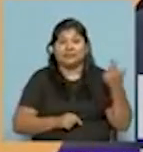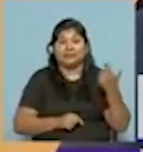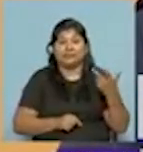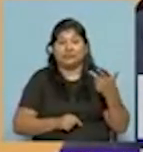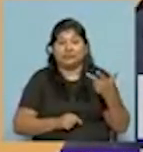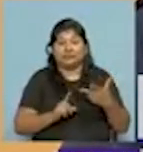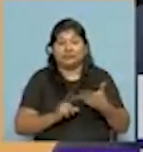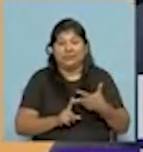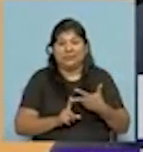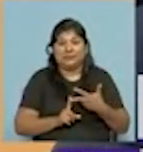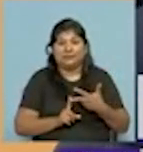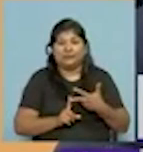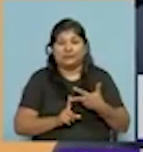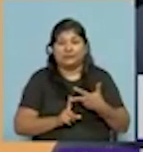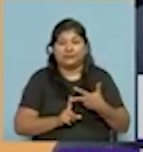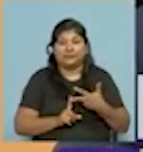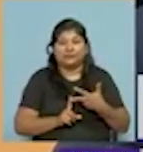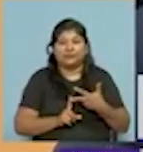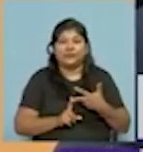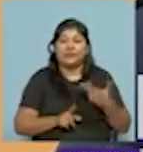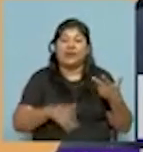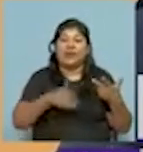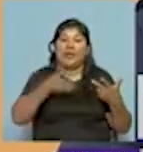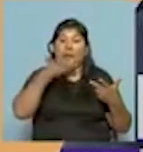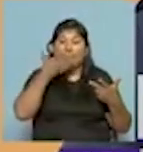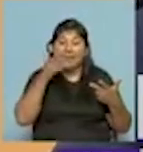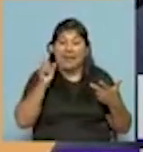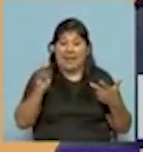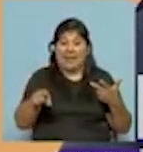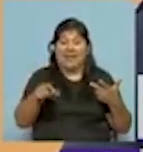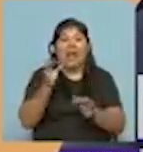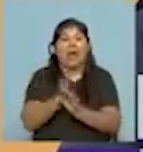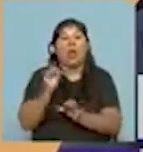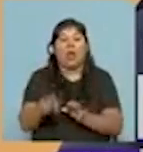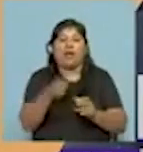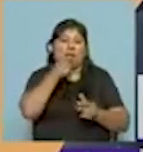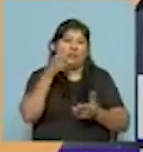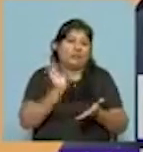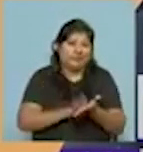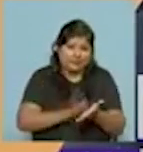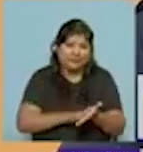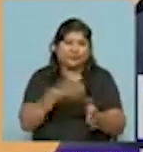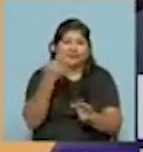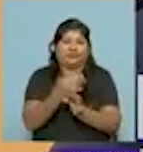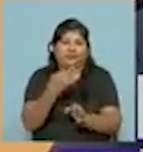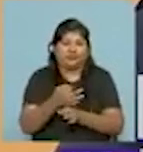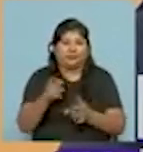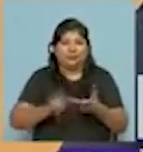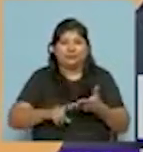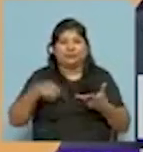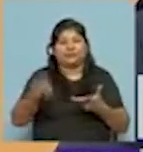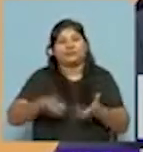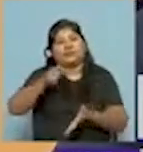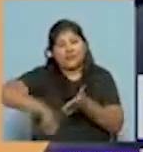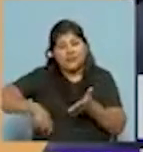y los papeles de la institución educativa que puede ser un comprobante de pago de cooperativa un comprobante de pago de